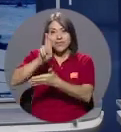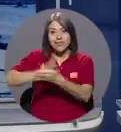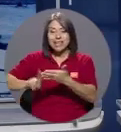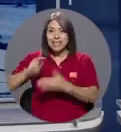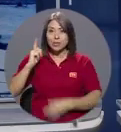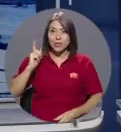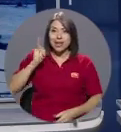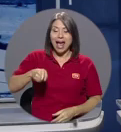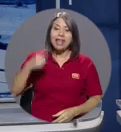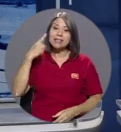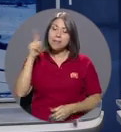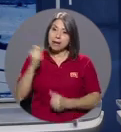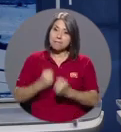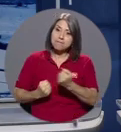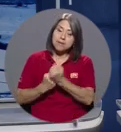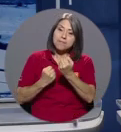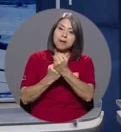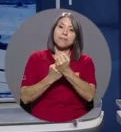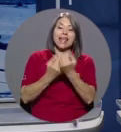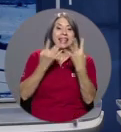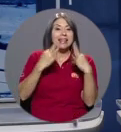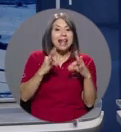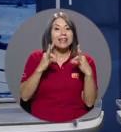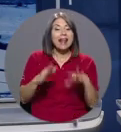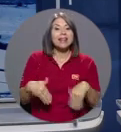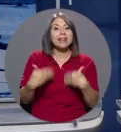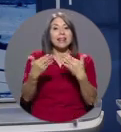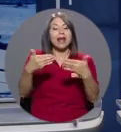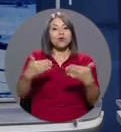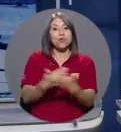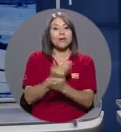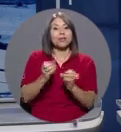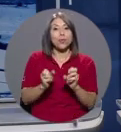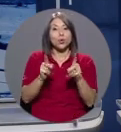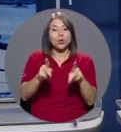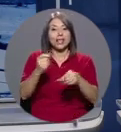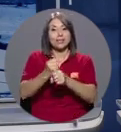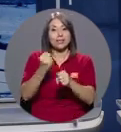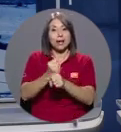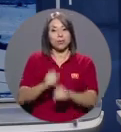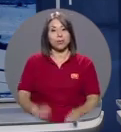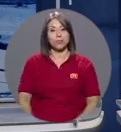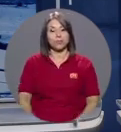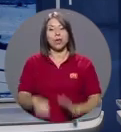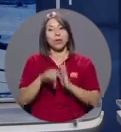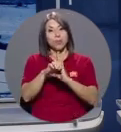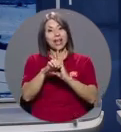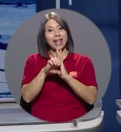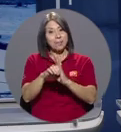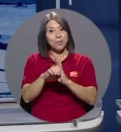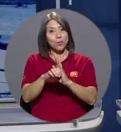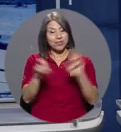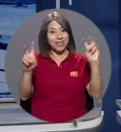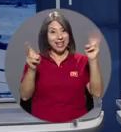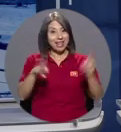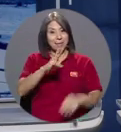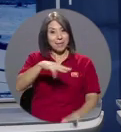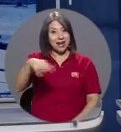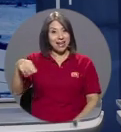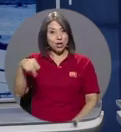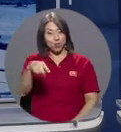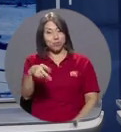estamos obligadas a aportar en ese sentido, a tratar de generar nuevas alternativas de empleo. Por ejemplo, en el tema